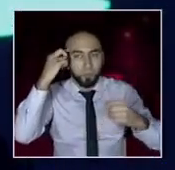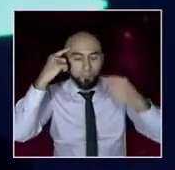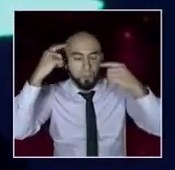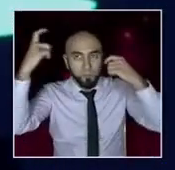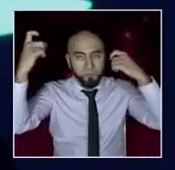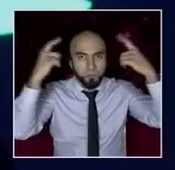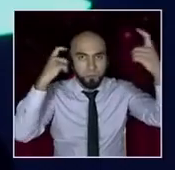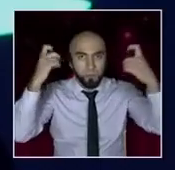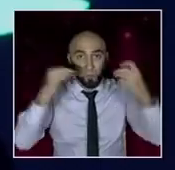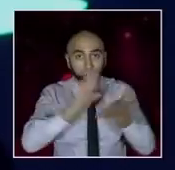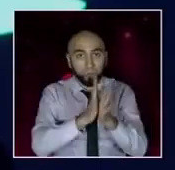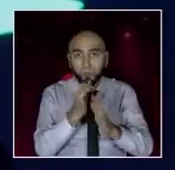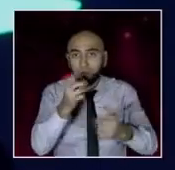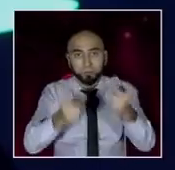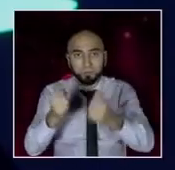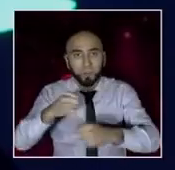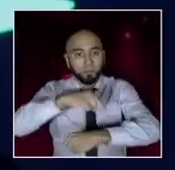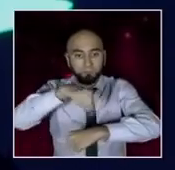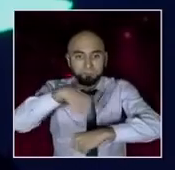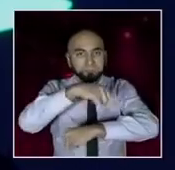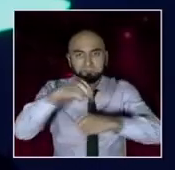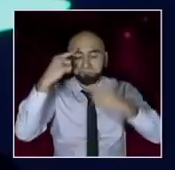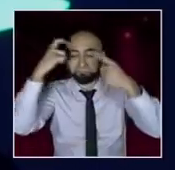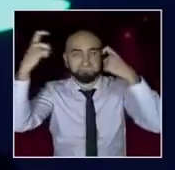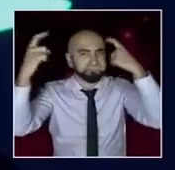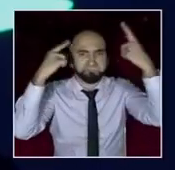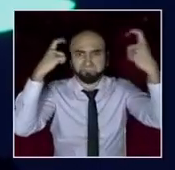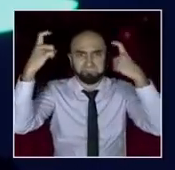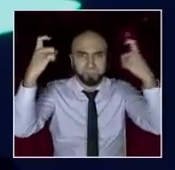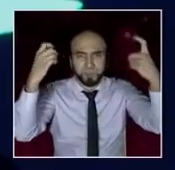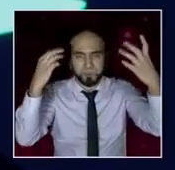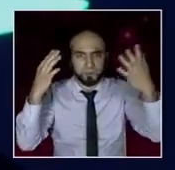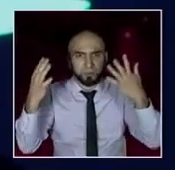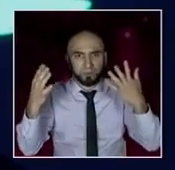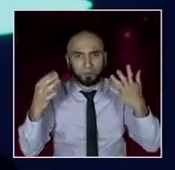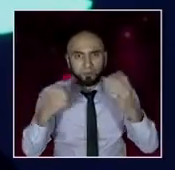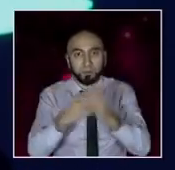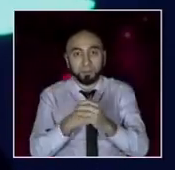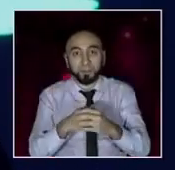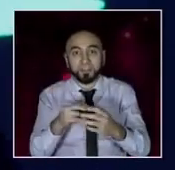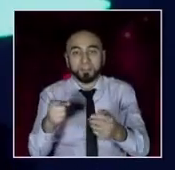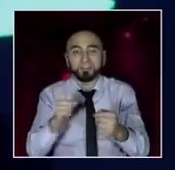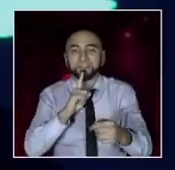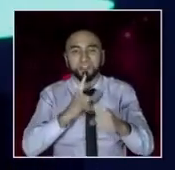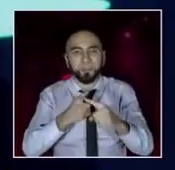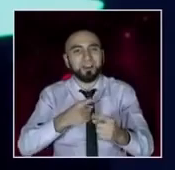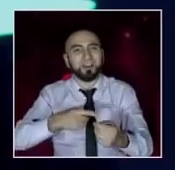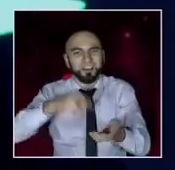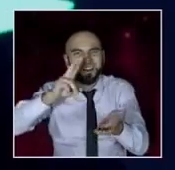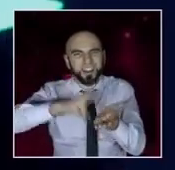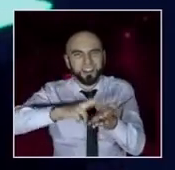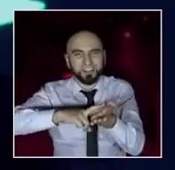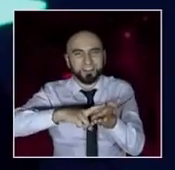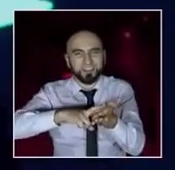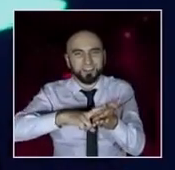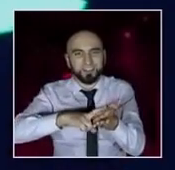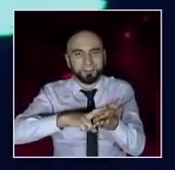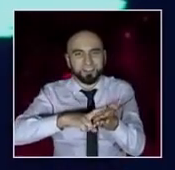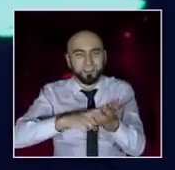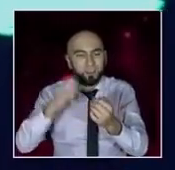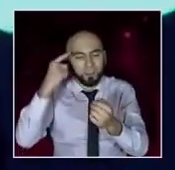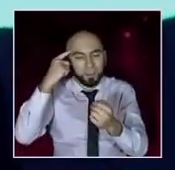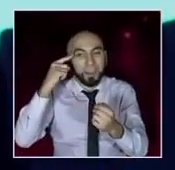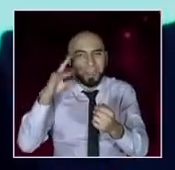tiempo, solo que cuando acordamos sobre las alucinaciones, eso lo llamamos la realidad, esto es lo que decidimos que es el mundo